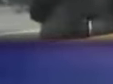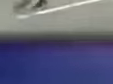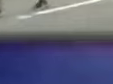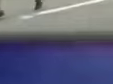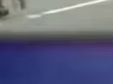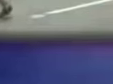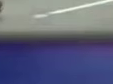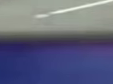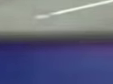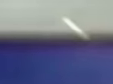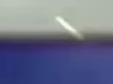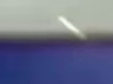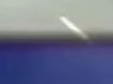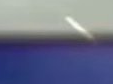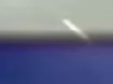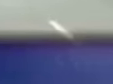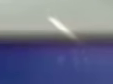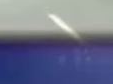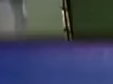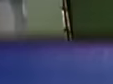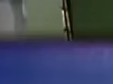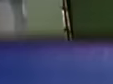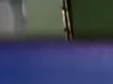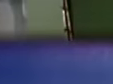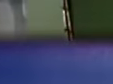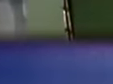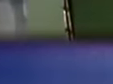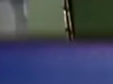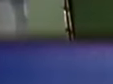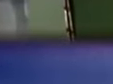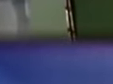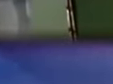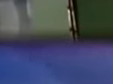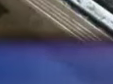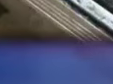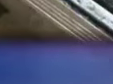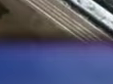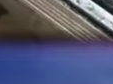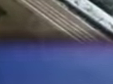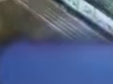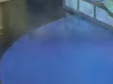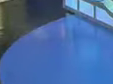menos 12 muertos tras saqueos durante protestas en Venezuela.